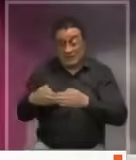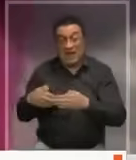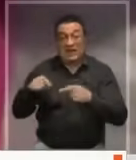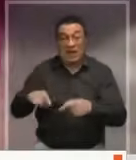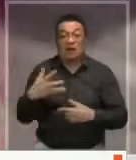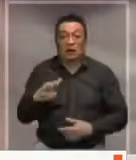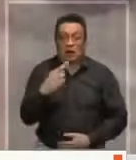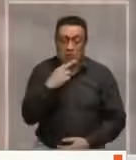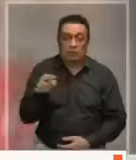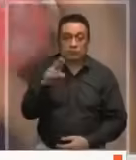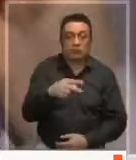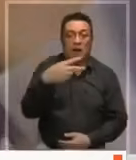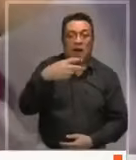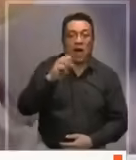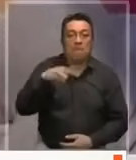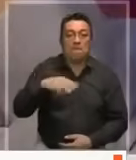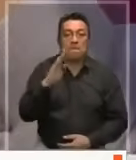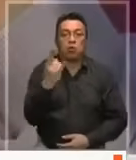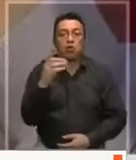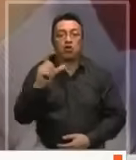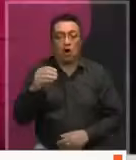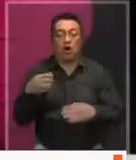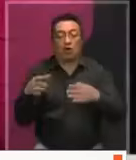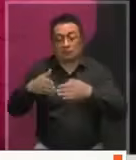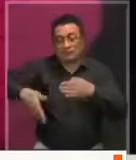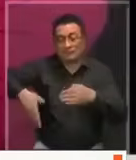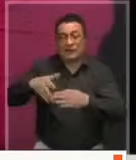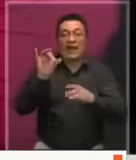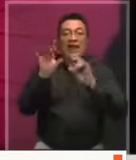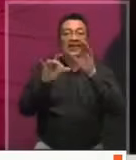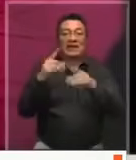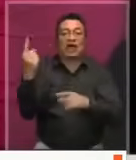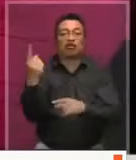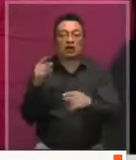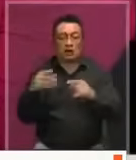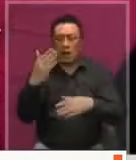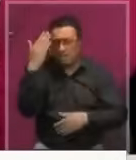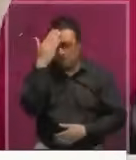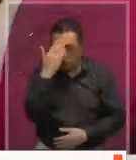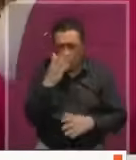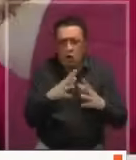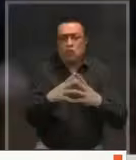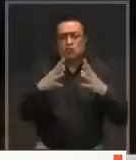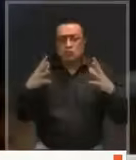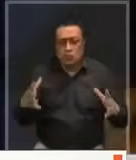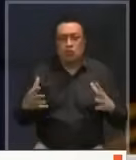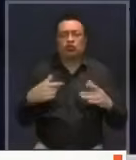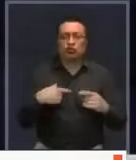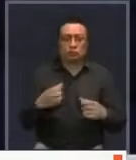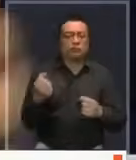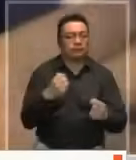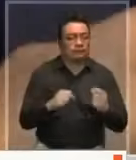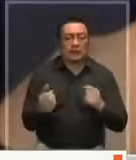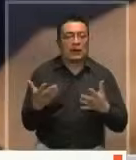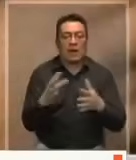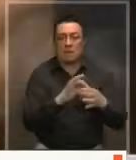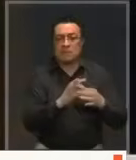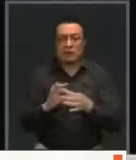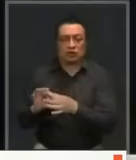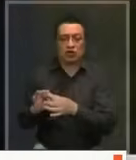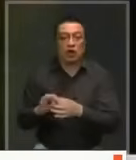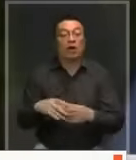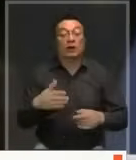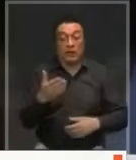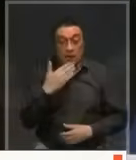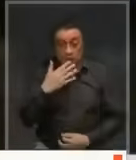repetimos, Hamburgo con Estrella Solitaria, están muy preocupados y consternados, por supuesto, por lo ocurrido. Señalan también que